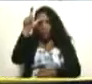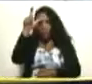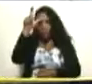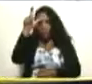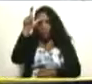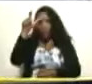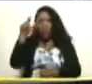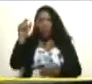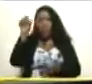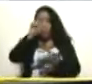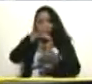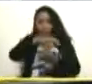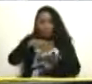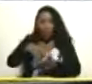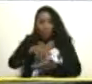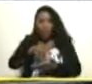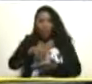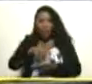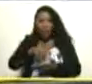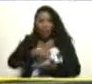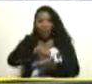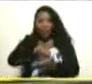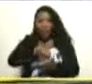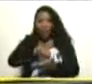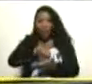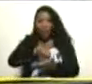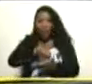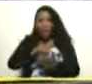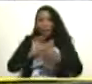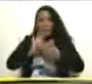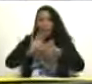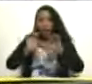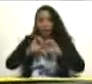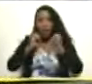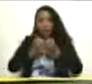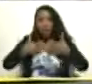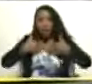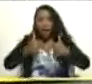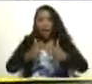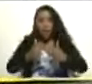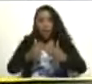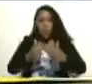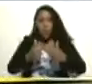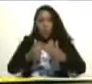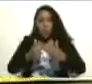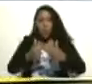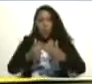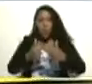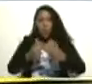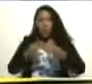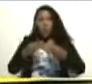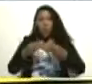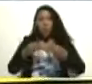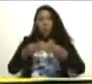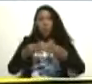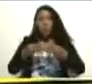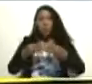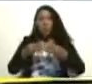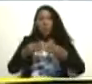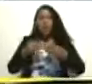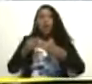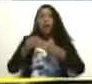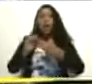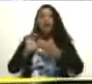Vietnam, Sudán, al representante de la Oficina Sanitaria Panamericana, al representante de la